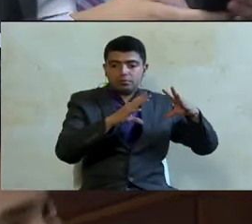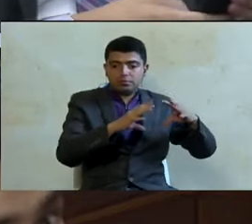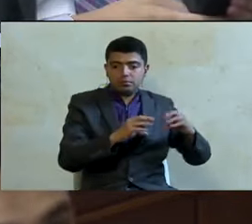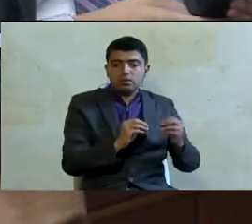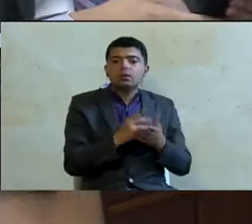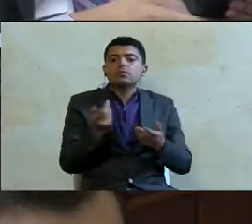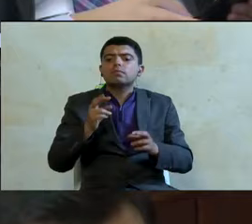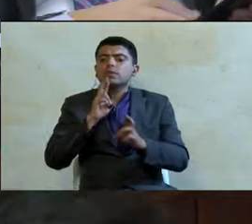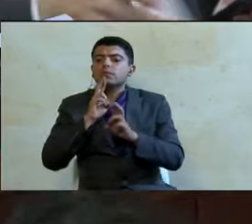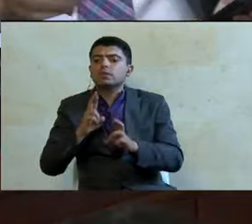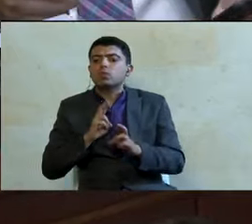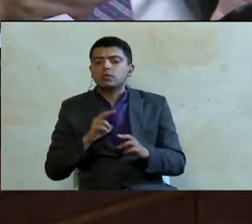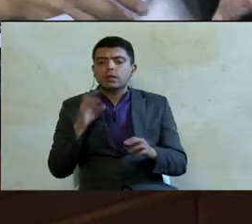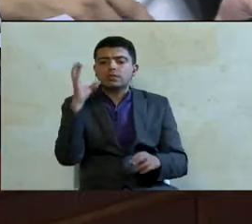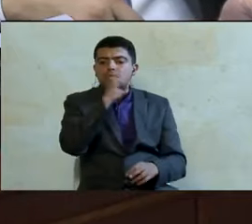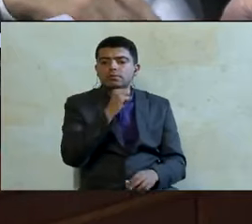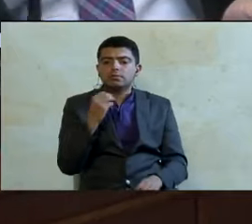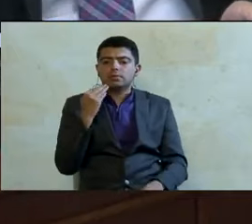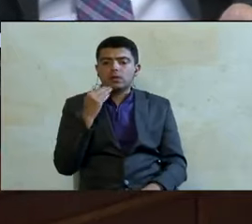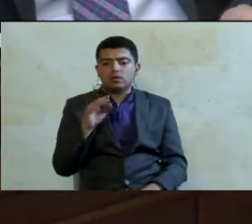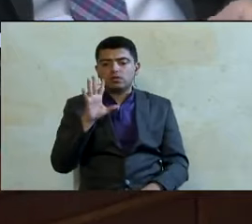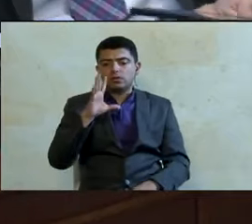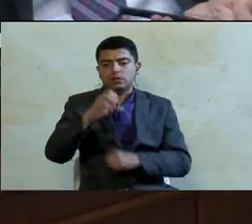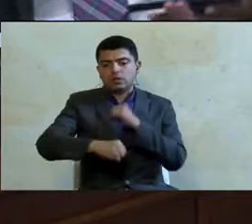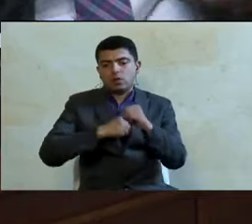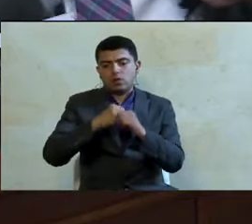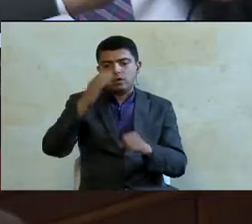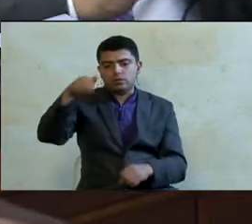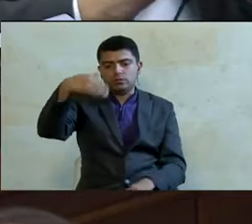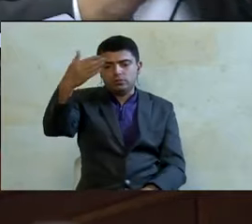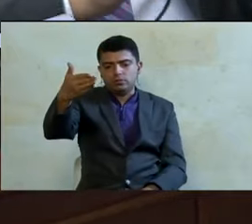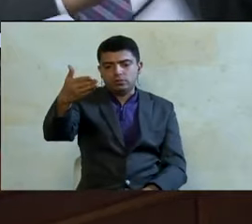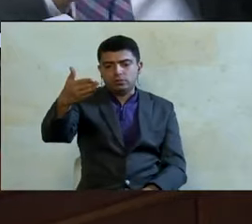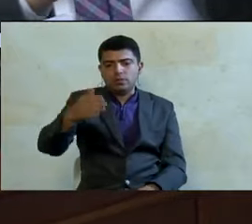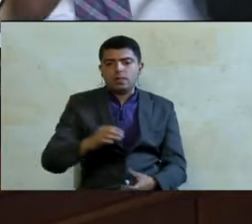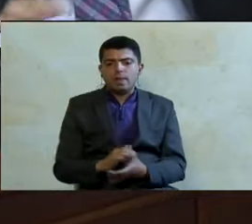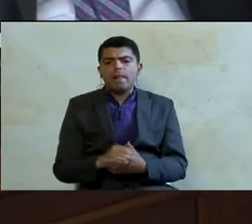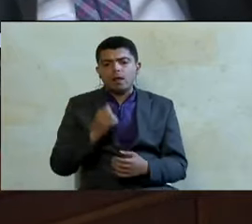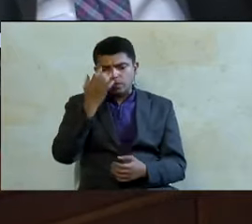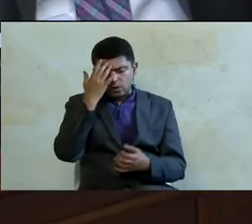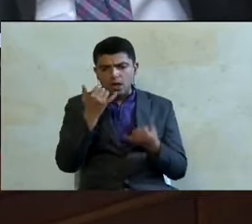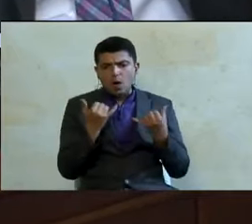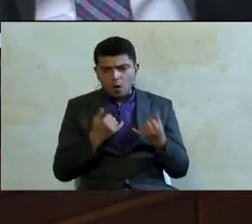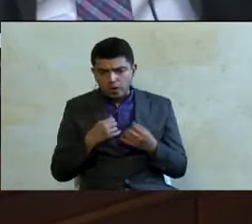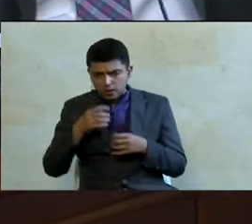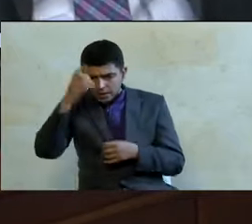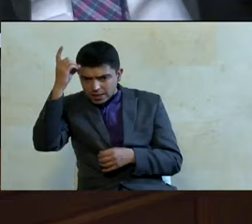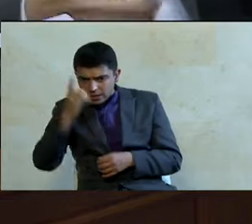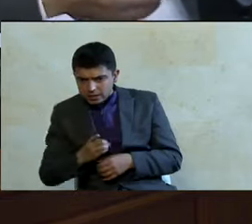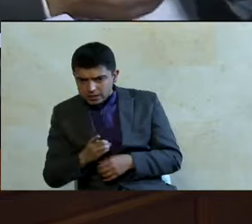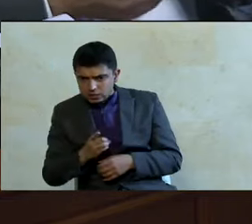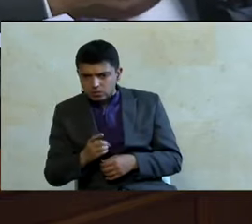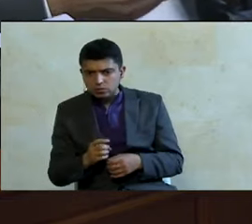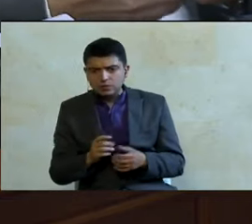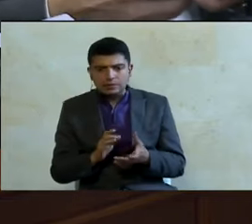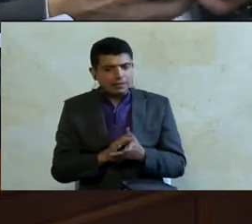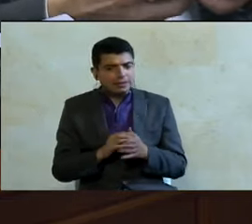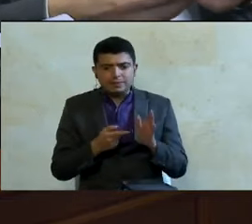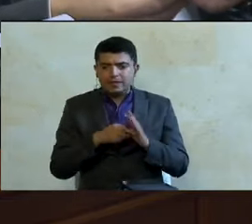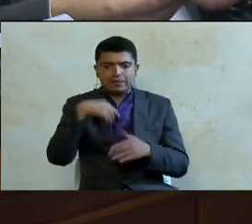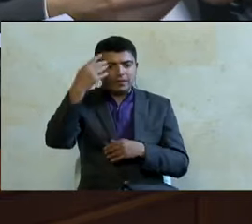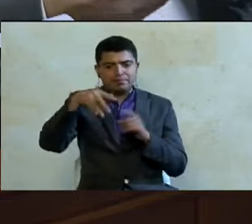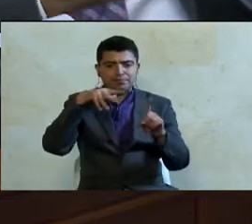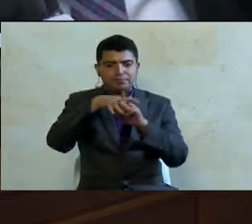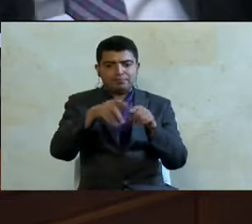años porque lo que hoy estamos haciendo va a ir en contra de la institución la institución más seria la institución más